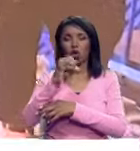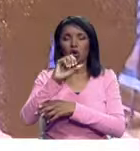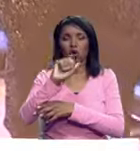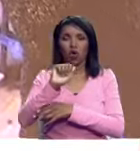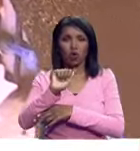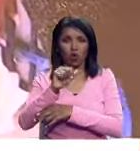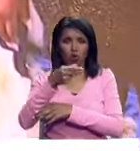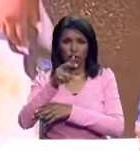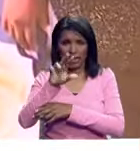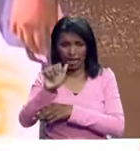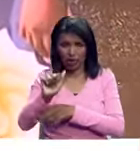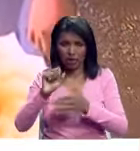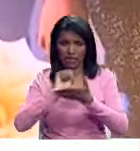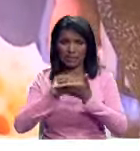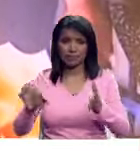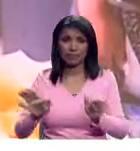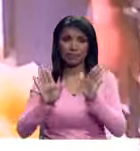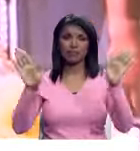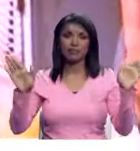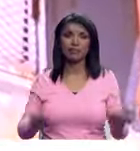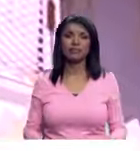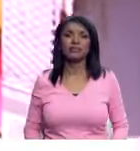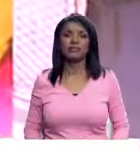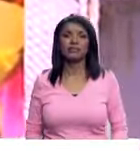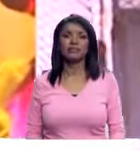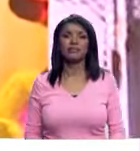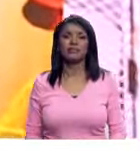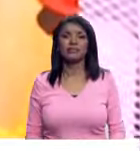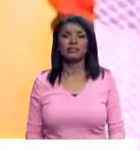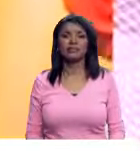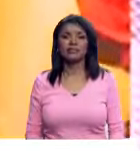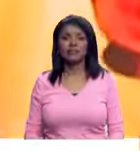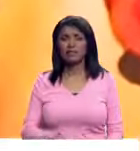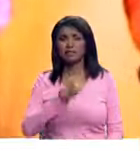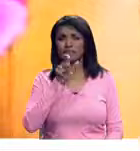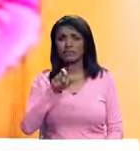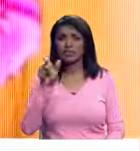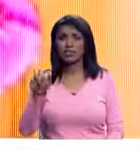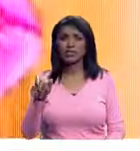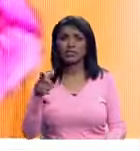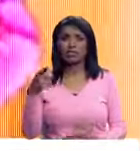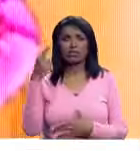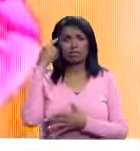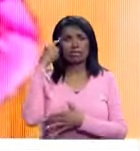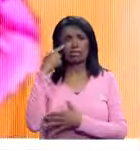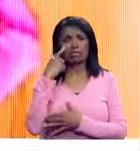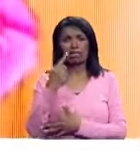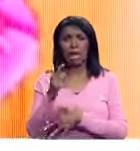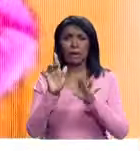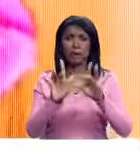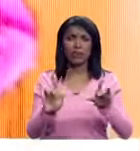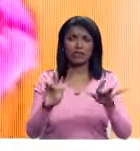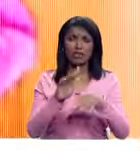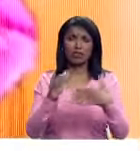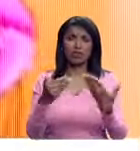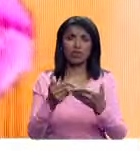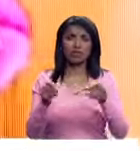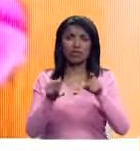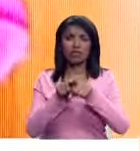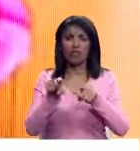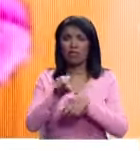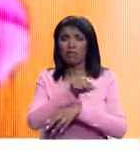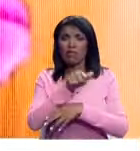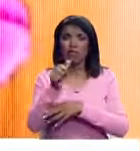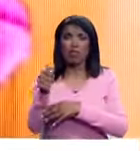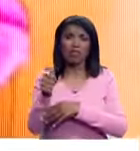distrito de San Miguelito. Un caso que no solo ha golpeado a la comunidad de San Miguelito y sus residentes, sino también a